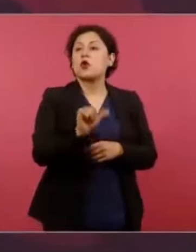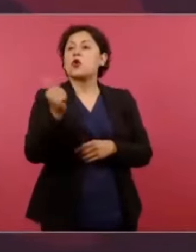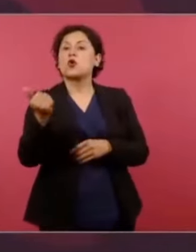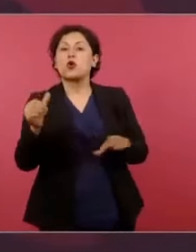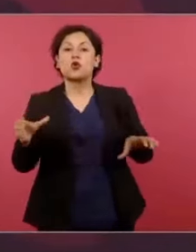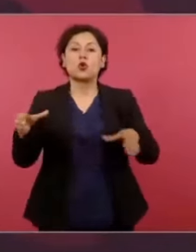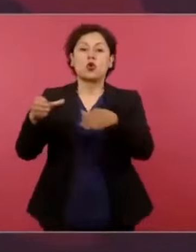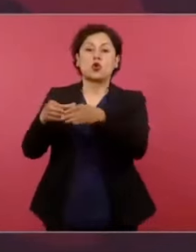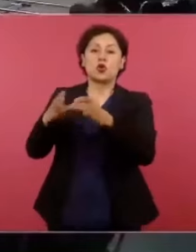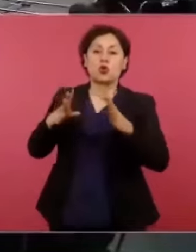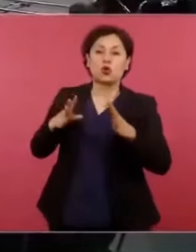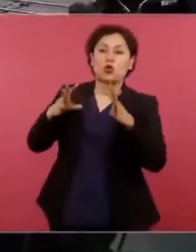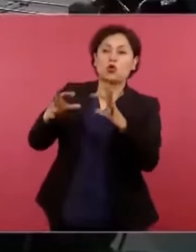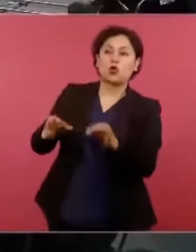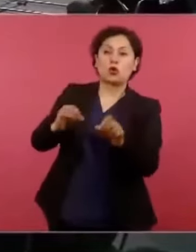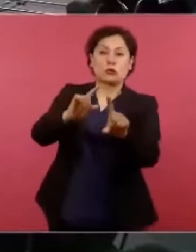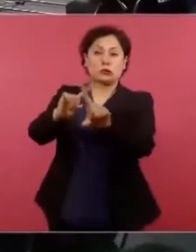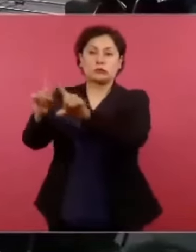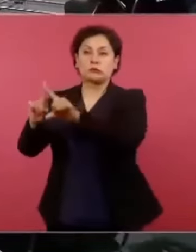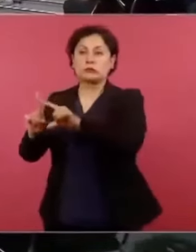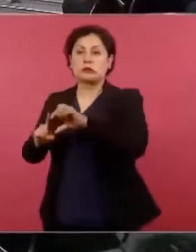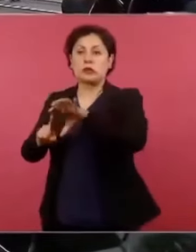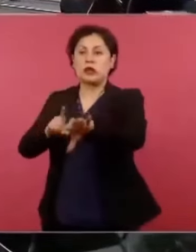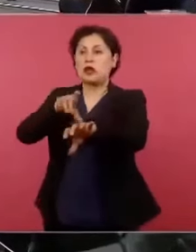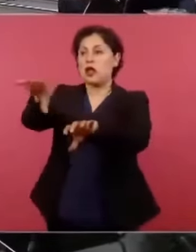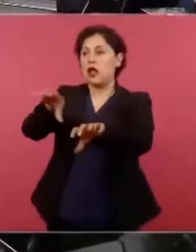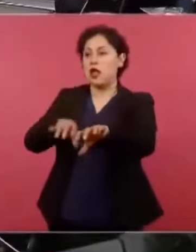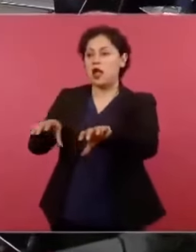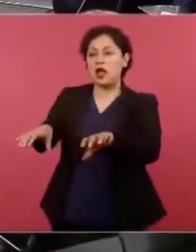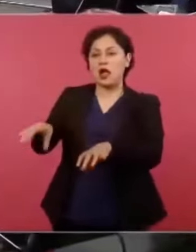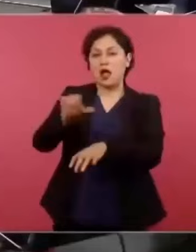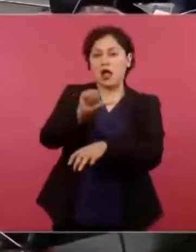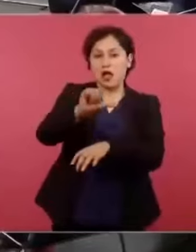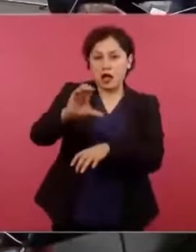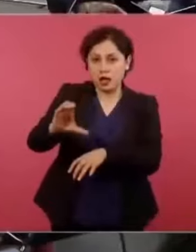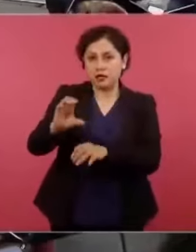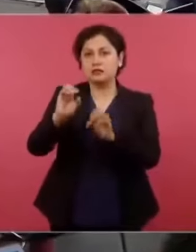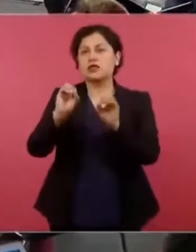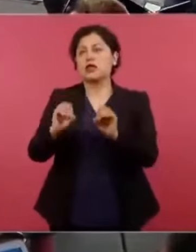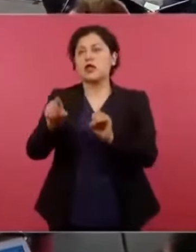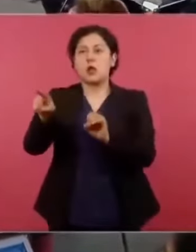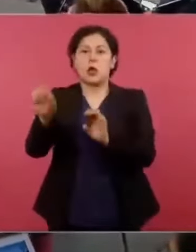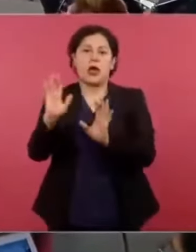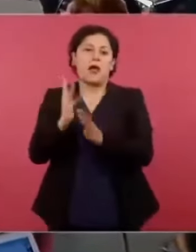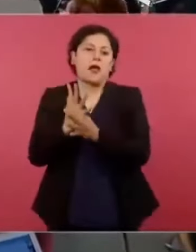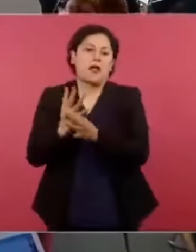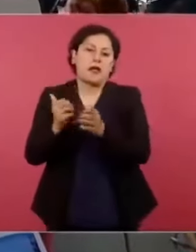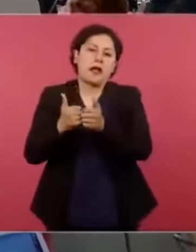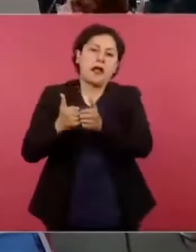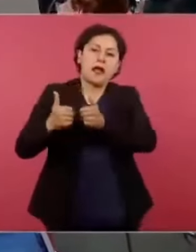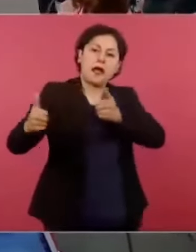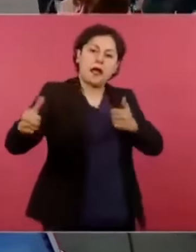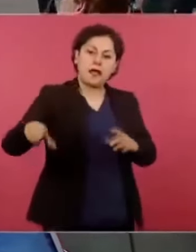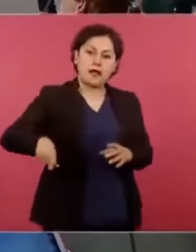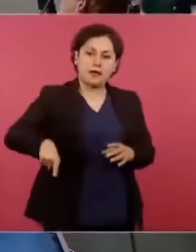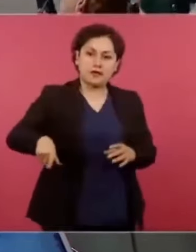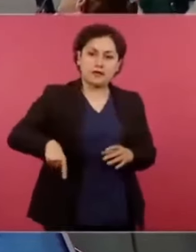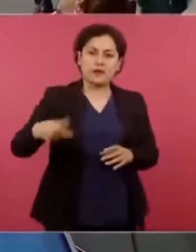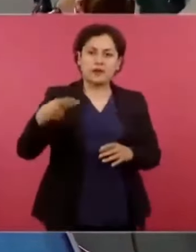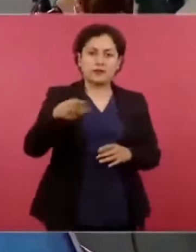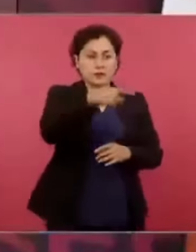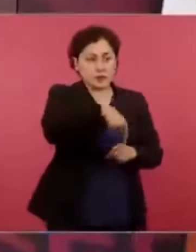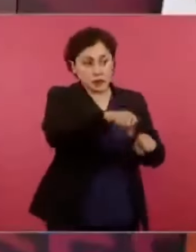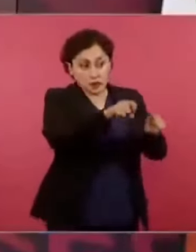muchos de los que están en los organismos autónomos, entre comillas, son puestos por ellos.